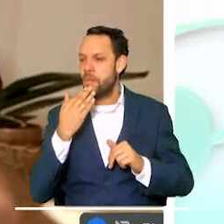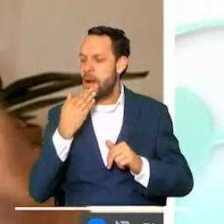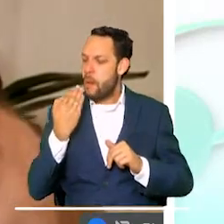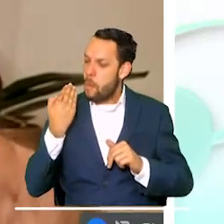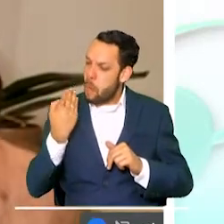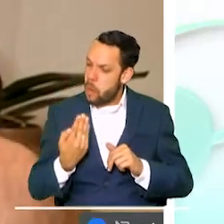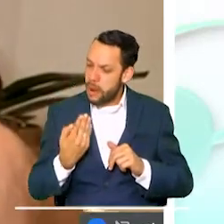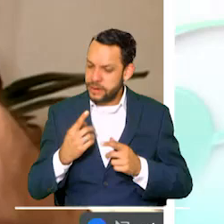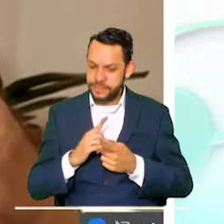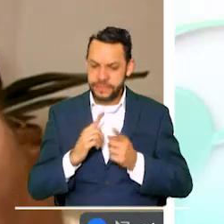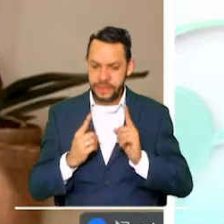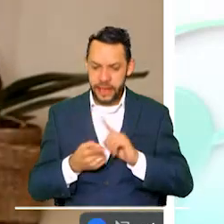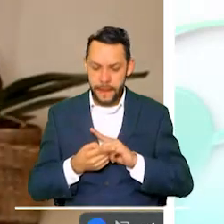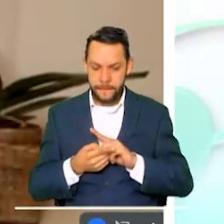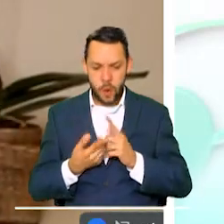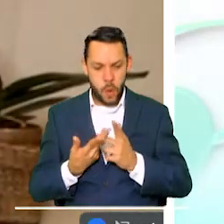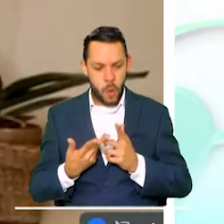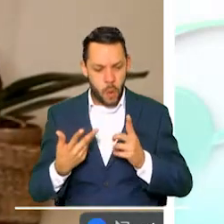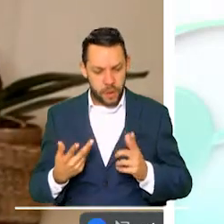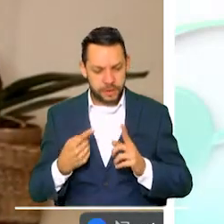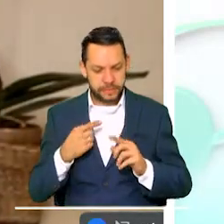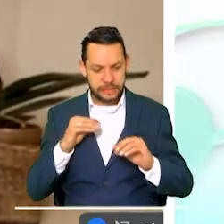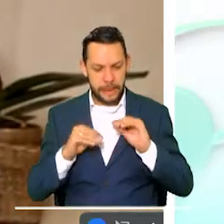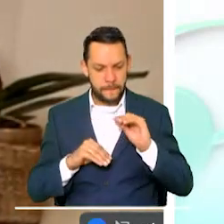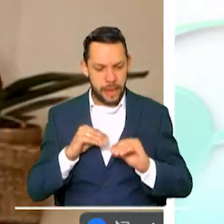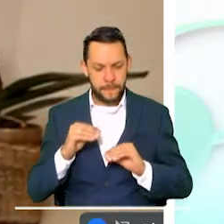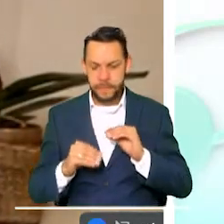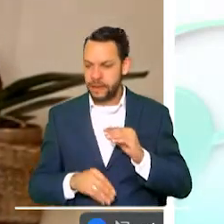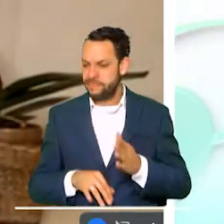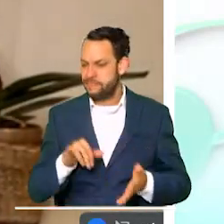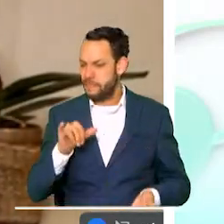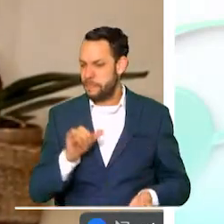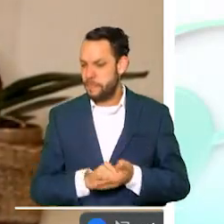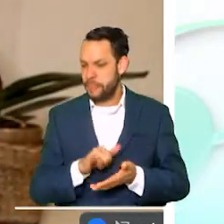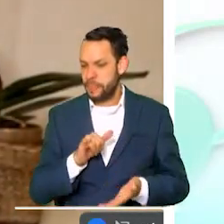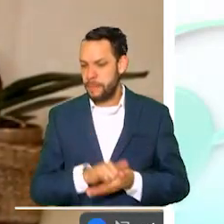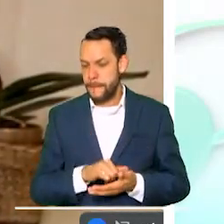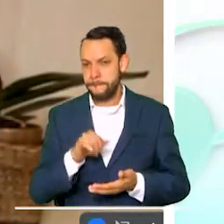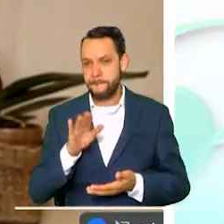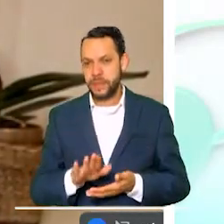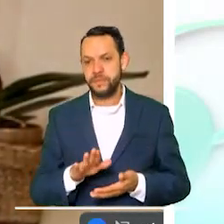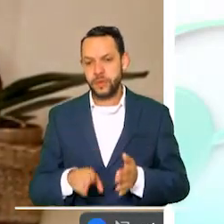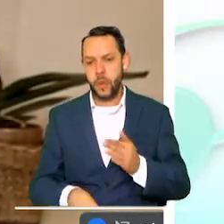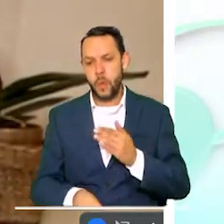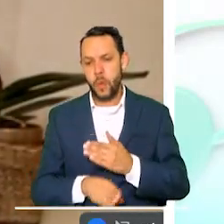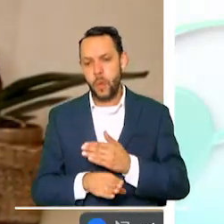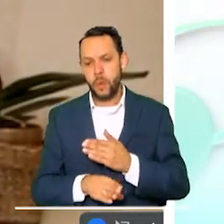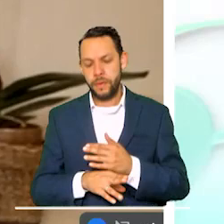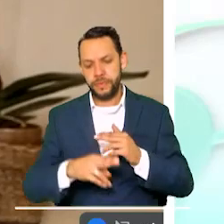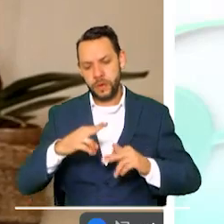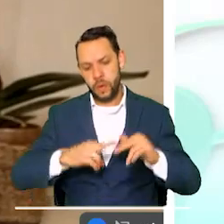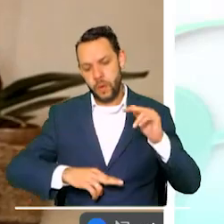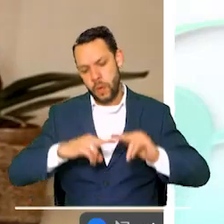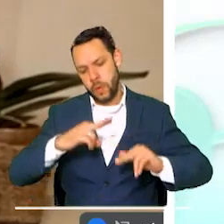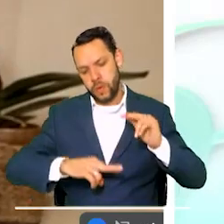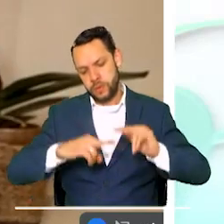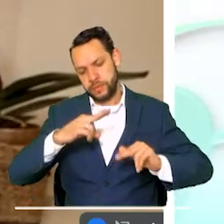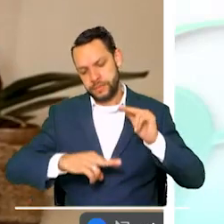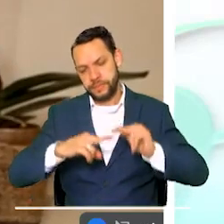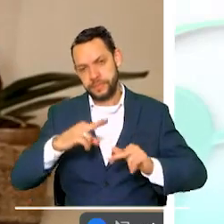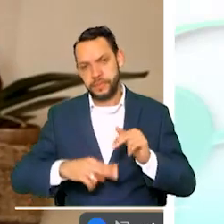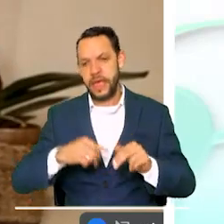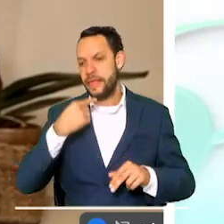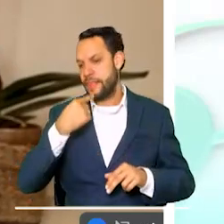cambio de actitud en el relacionamiento? Y desde ahí empezar a construir, Krish, una nueva actitud que pueda empezar por